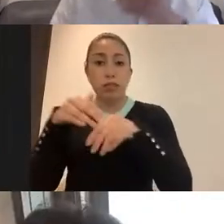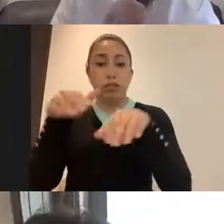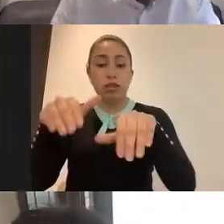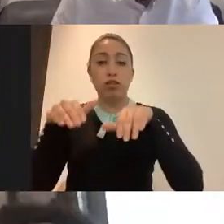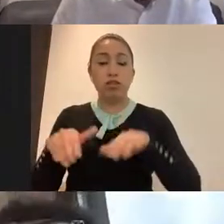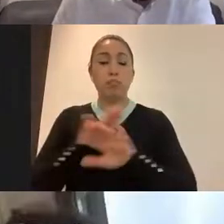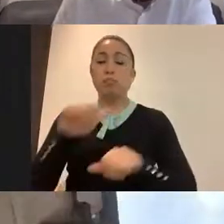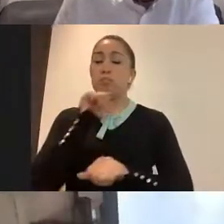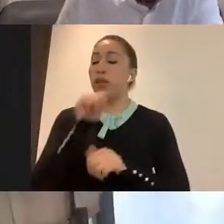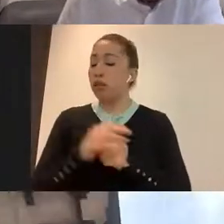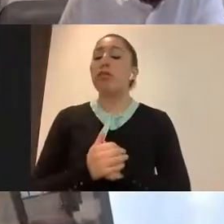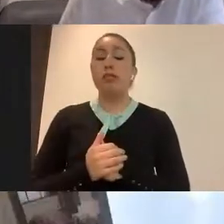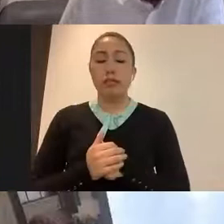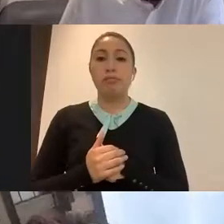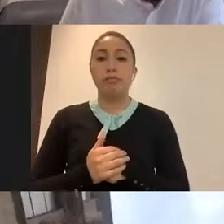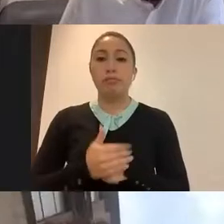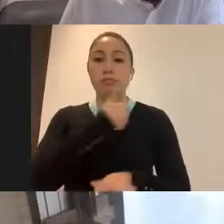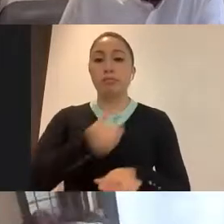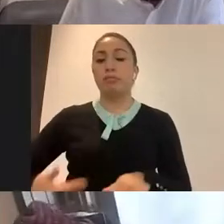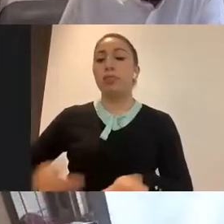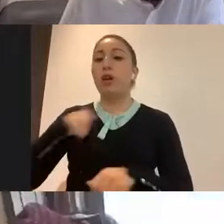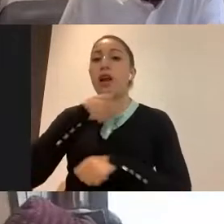Diputado presidente,